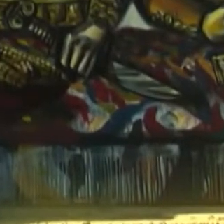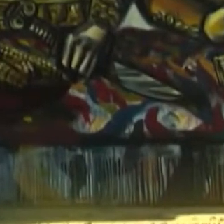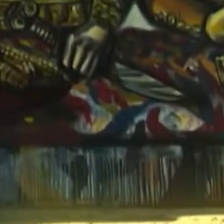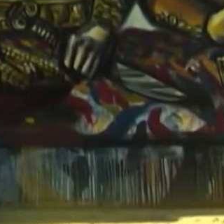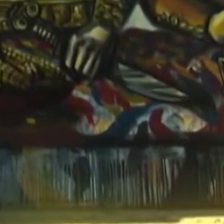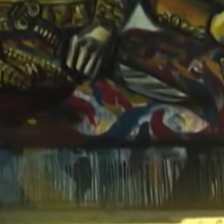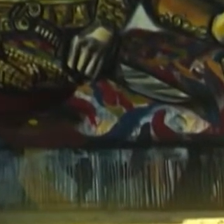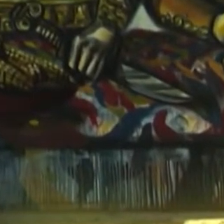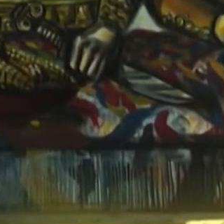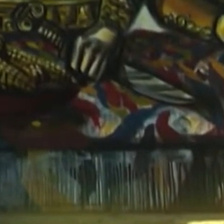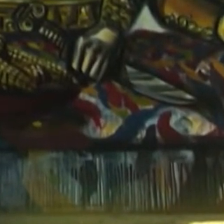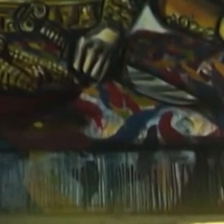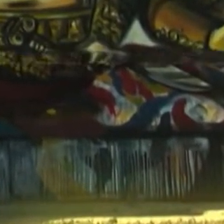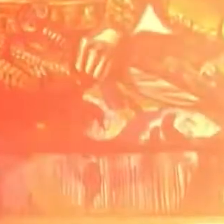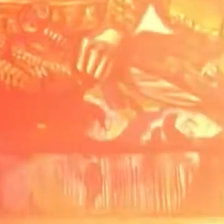con verlo.